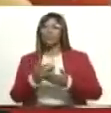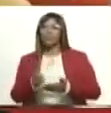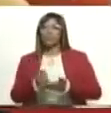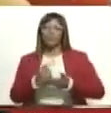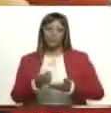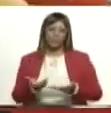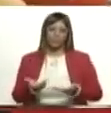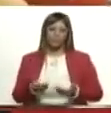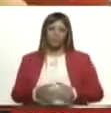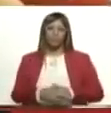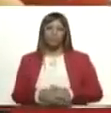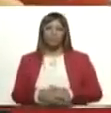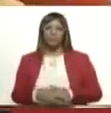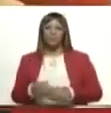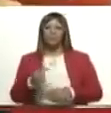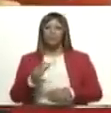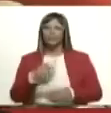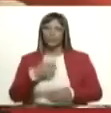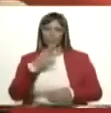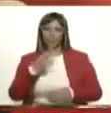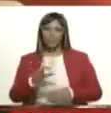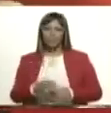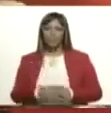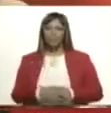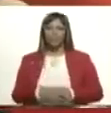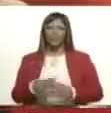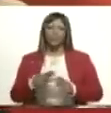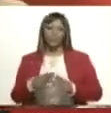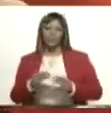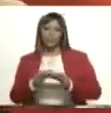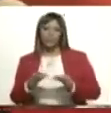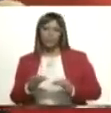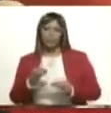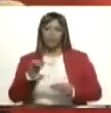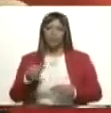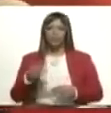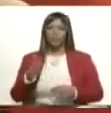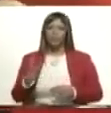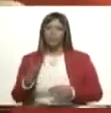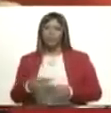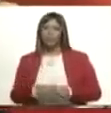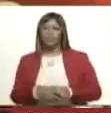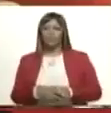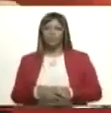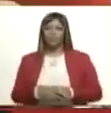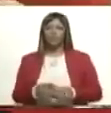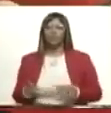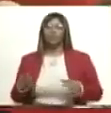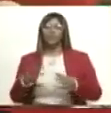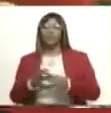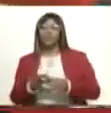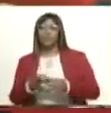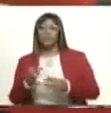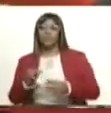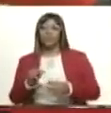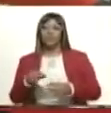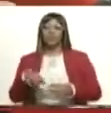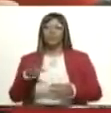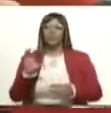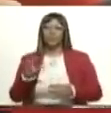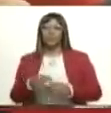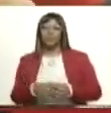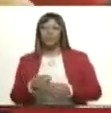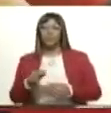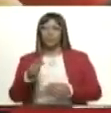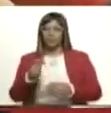ayudadita. Yo de verdad creo que, en todo caso, si José Brito es el que unifica este país, si José Brito